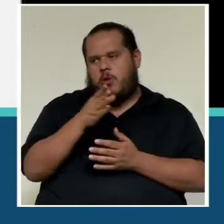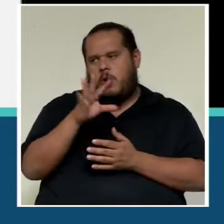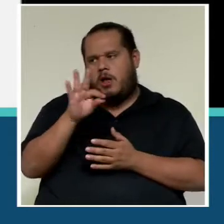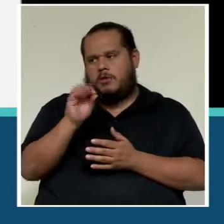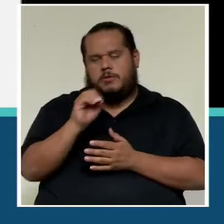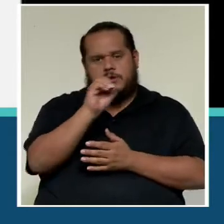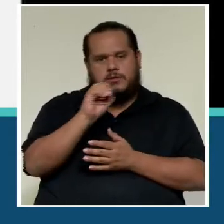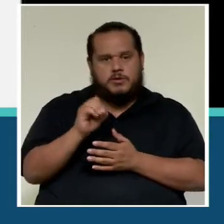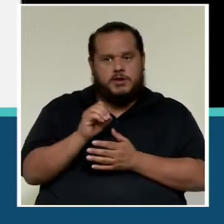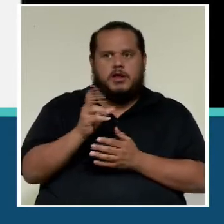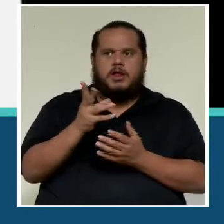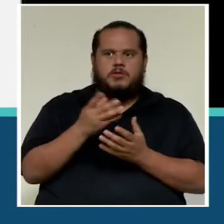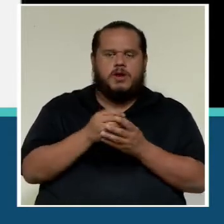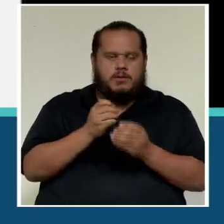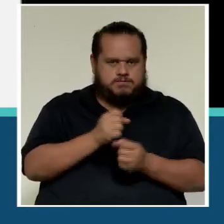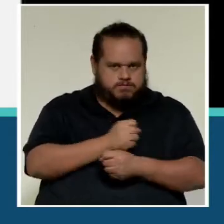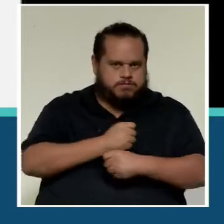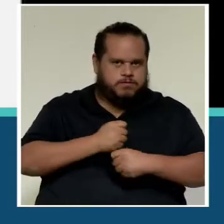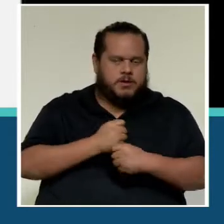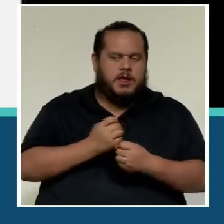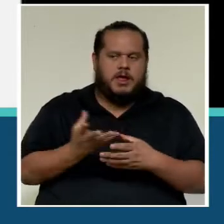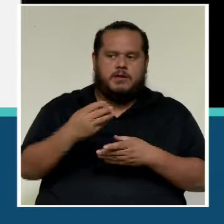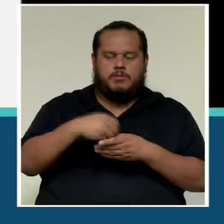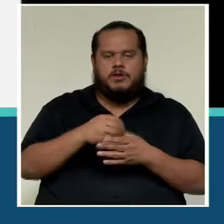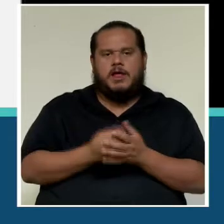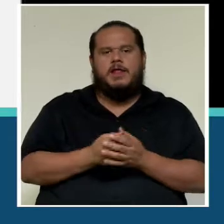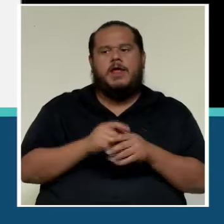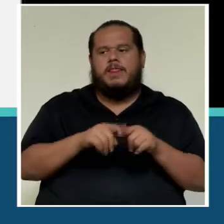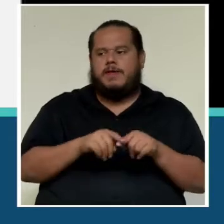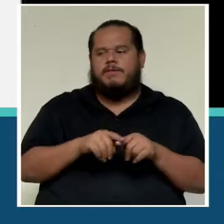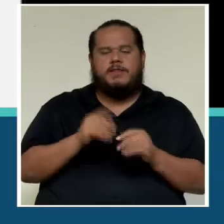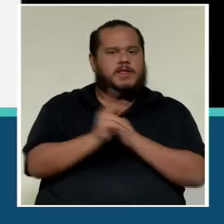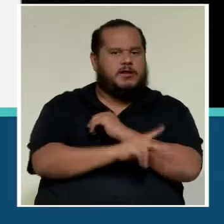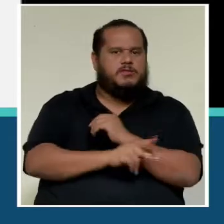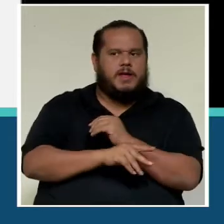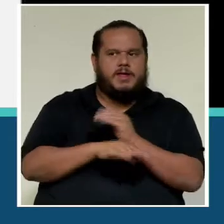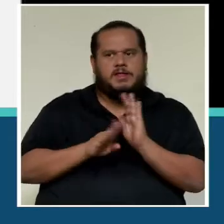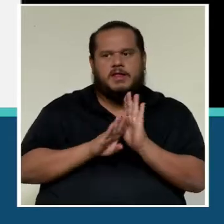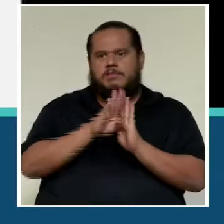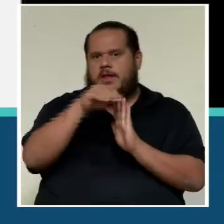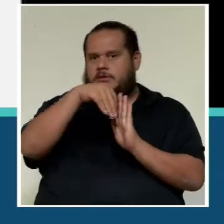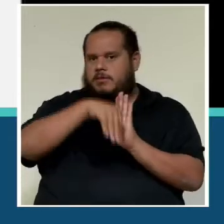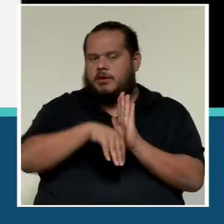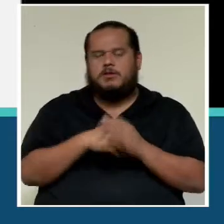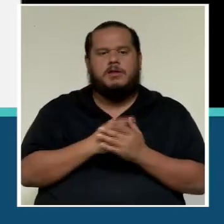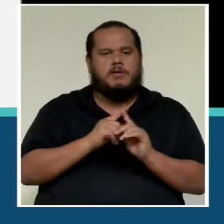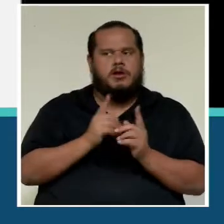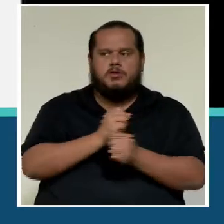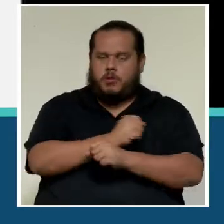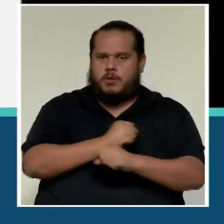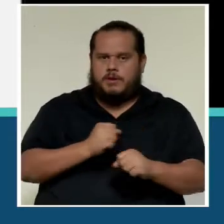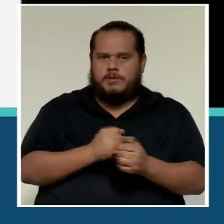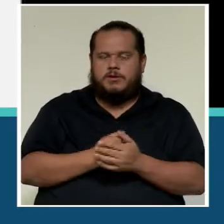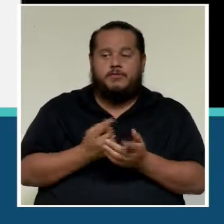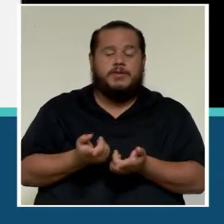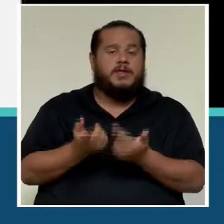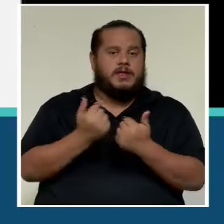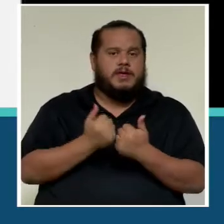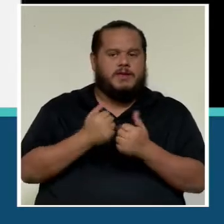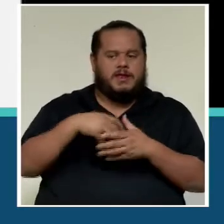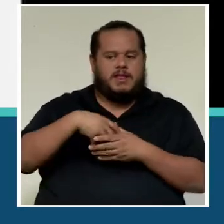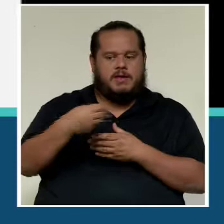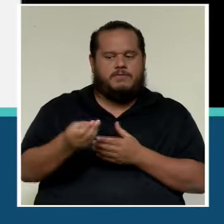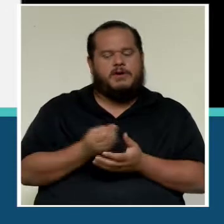85-90% es una inflación importada, va a depender de los países más o menos, pero en términos generales es una inflación que viene de